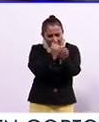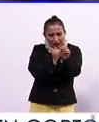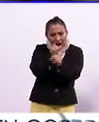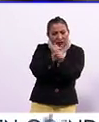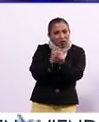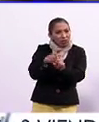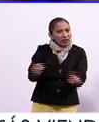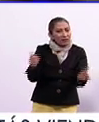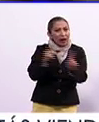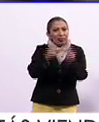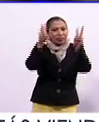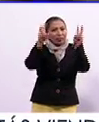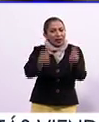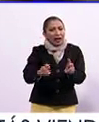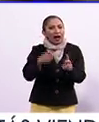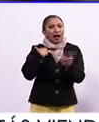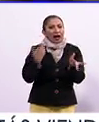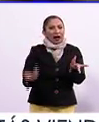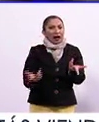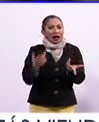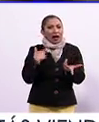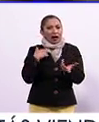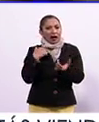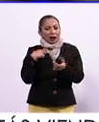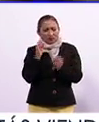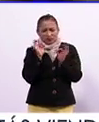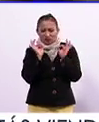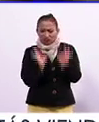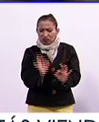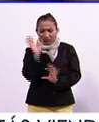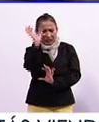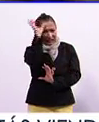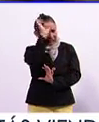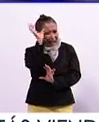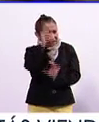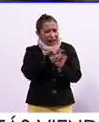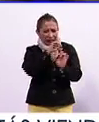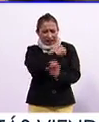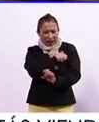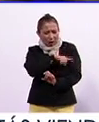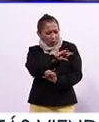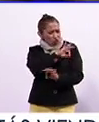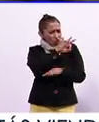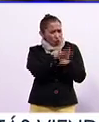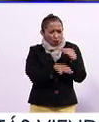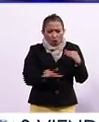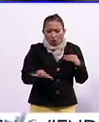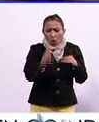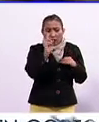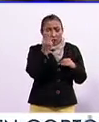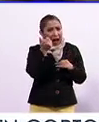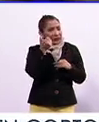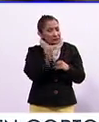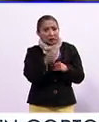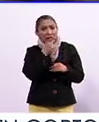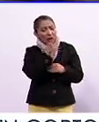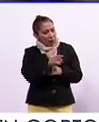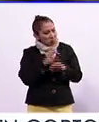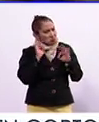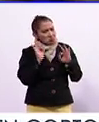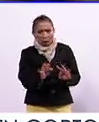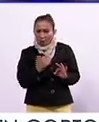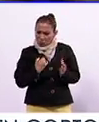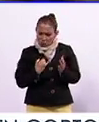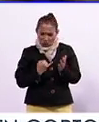investigación, en la cuestión pura, investigación pura, científica, en la salud, todo, ¿eh? Pero así me dijo, pero